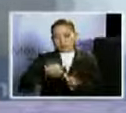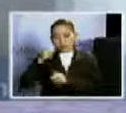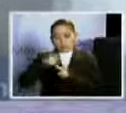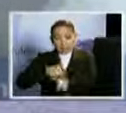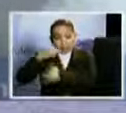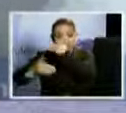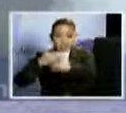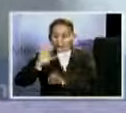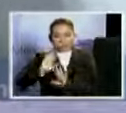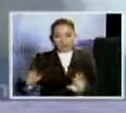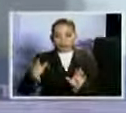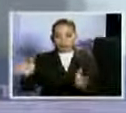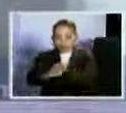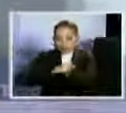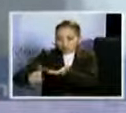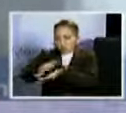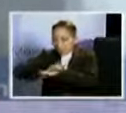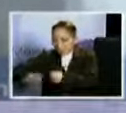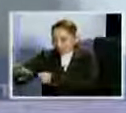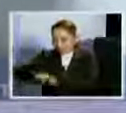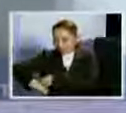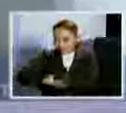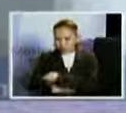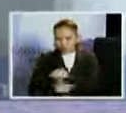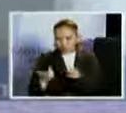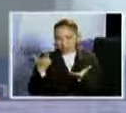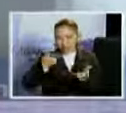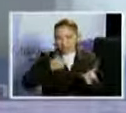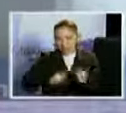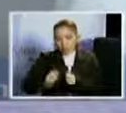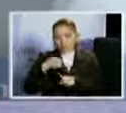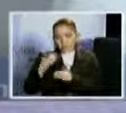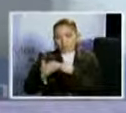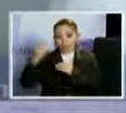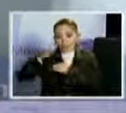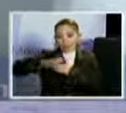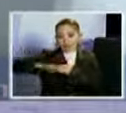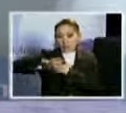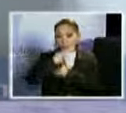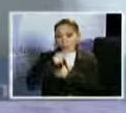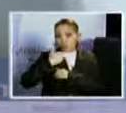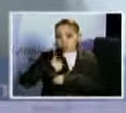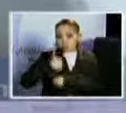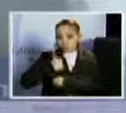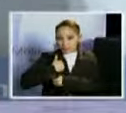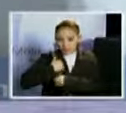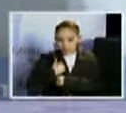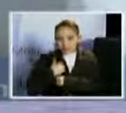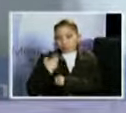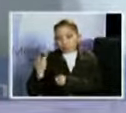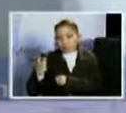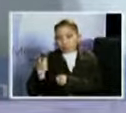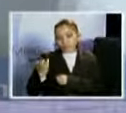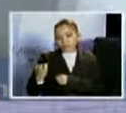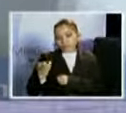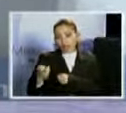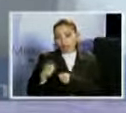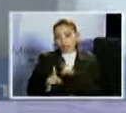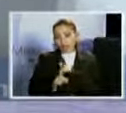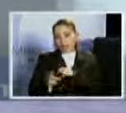en eso, de destruir toda posibilidad de ir hacia el campo de uso militar de este tipo